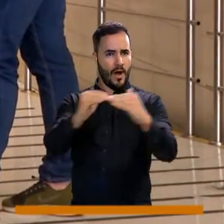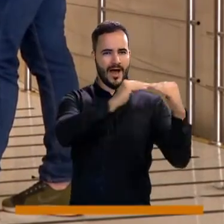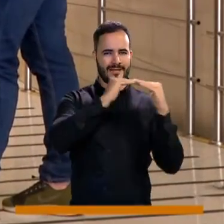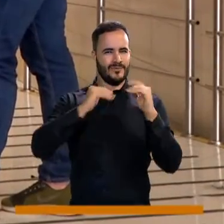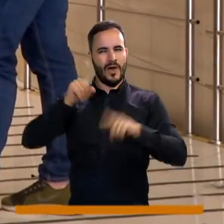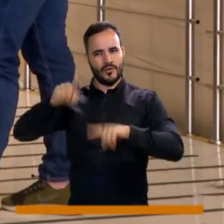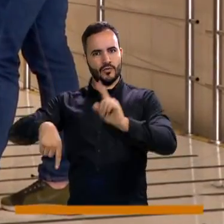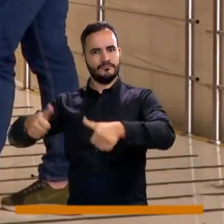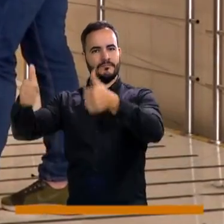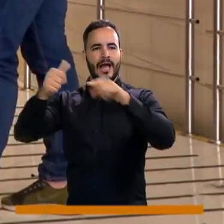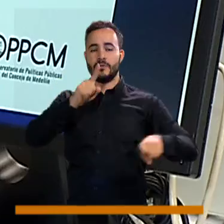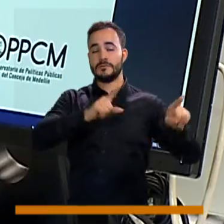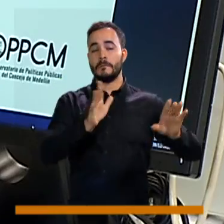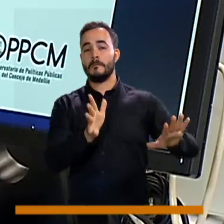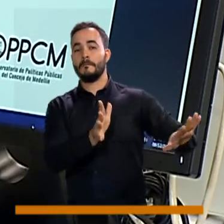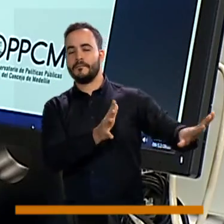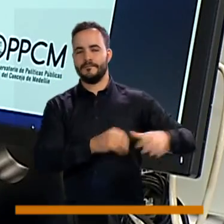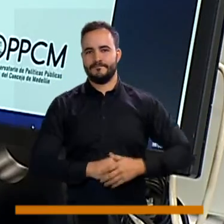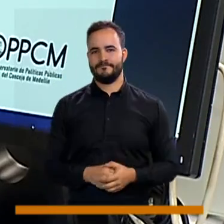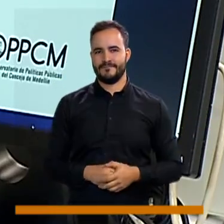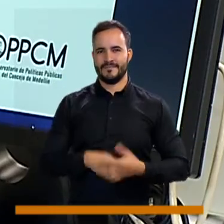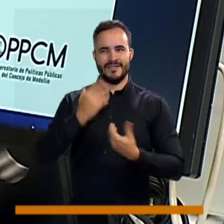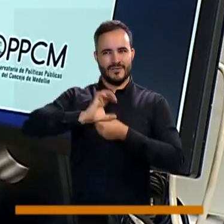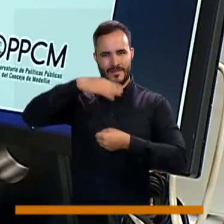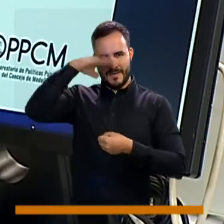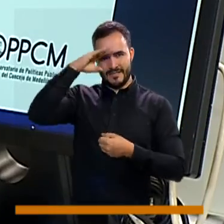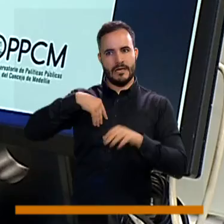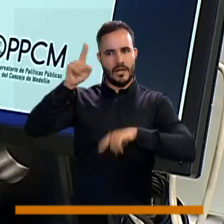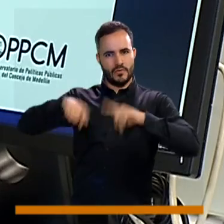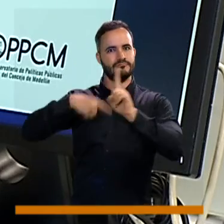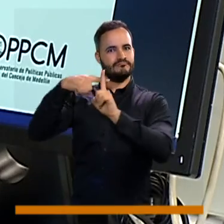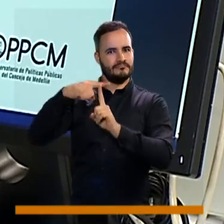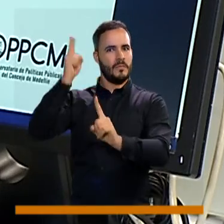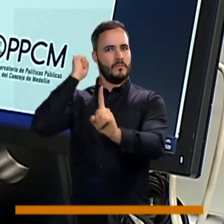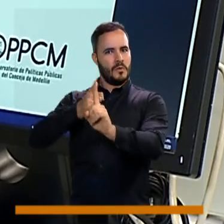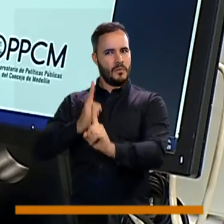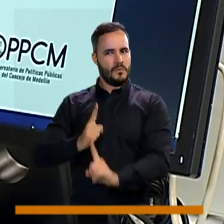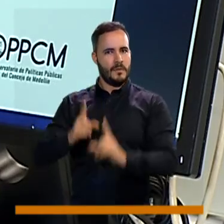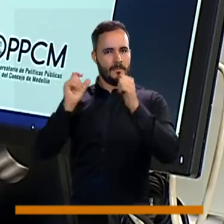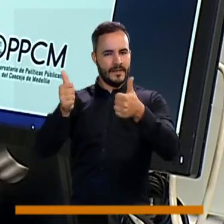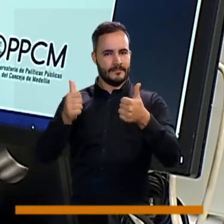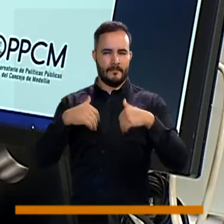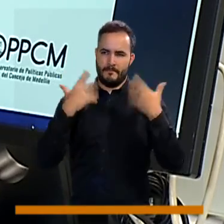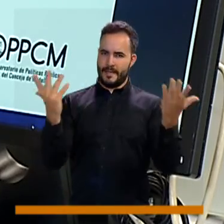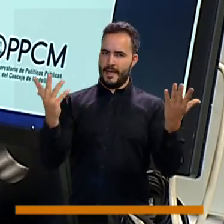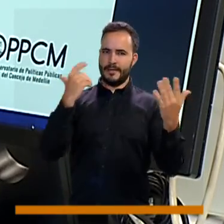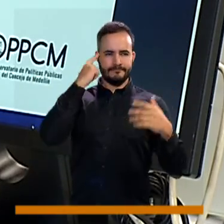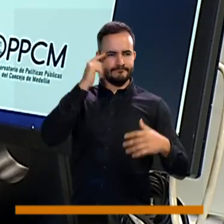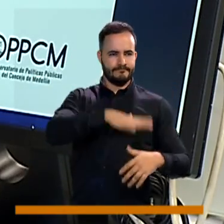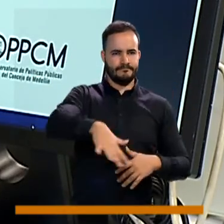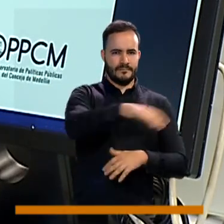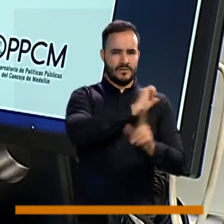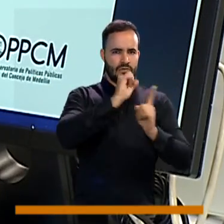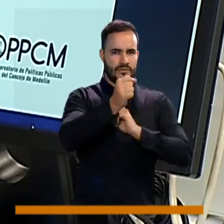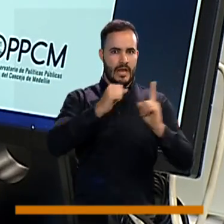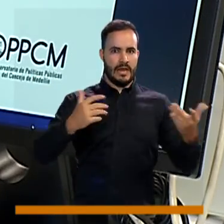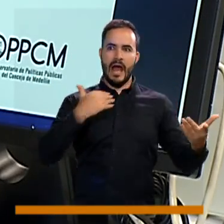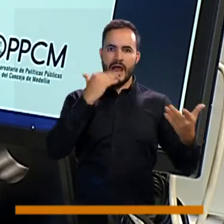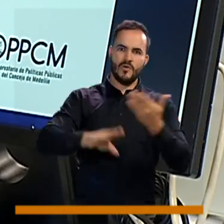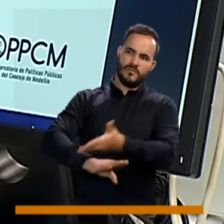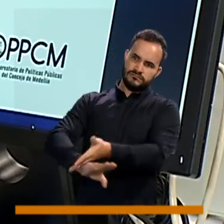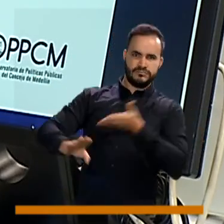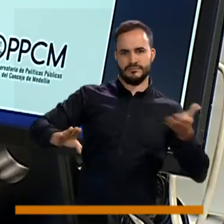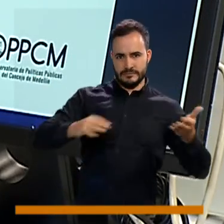de la población. A la ciudad se le reconocen aciertos en el manejo de la coyuntura, pero demandará una acción con